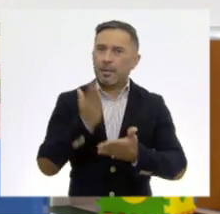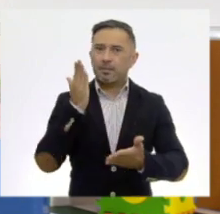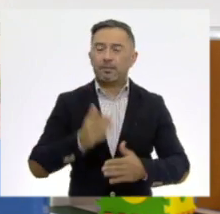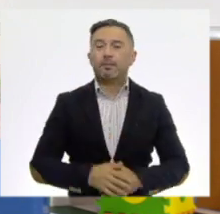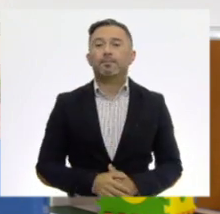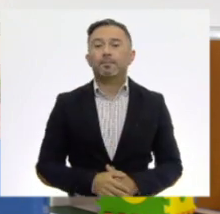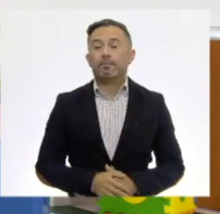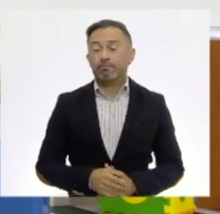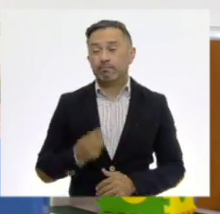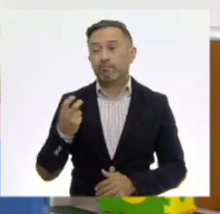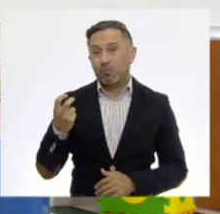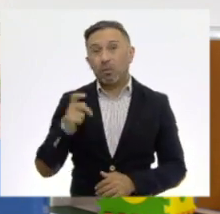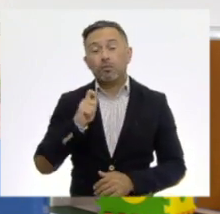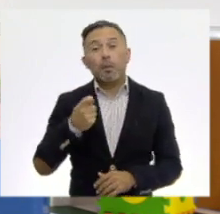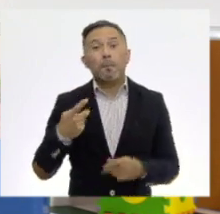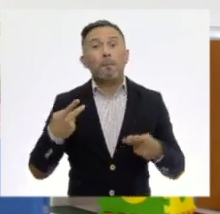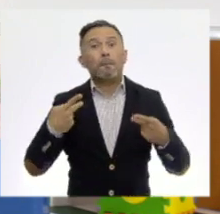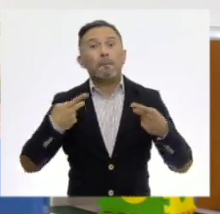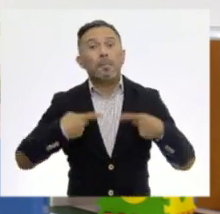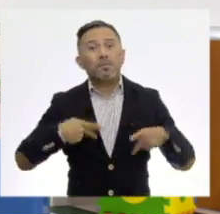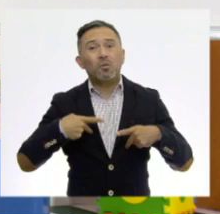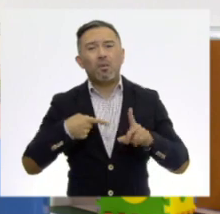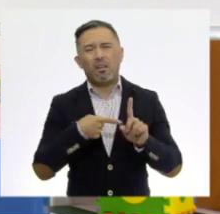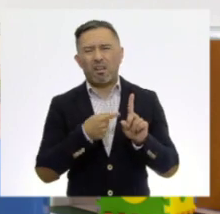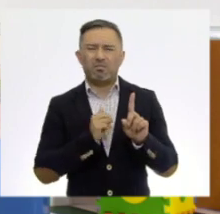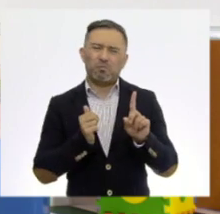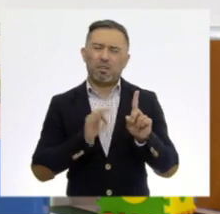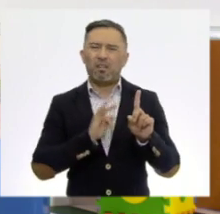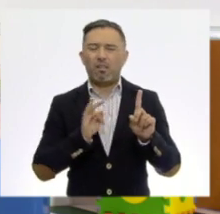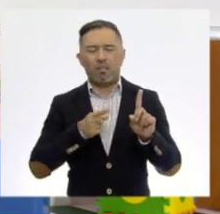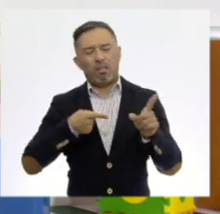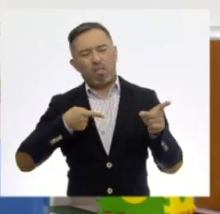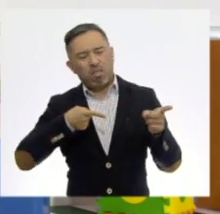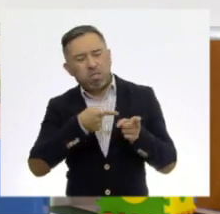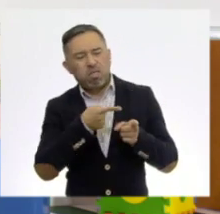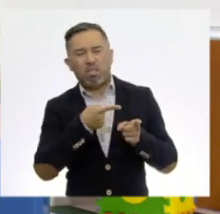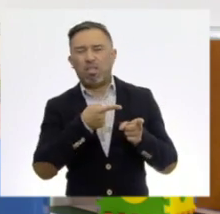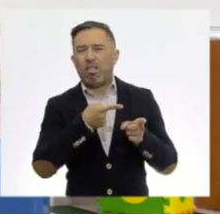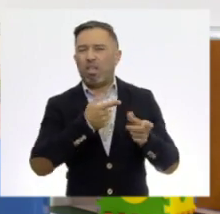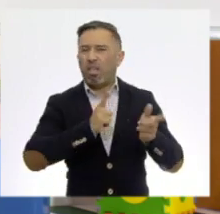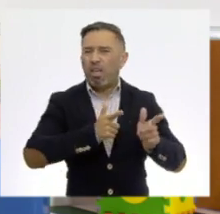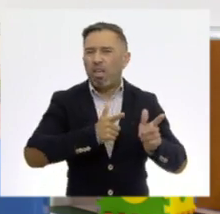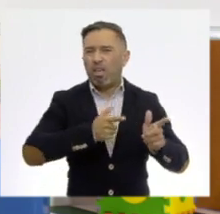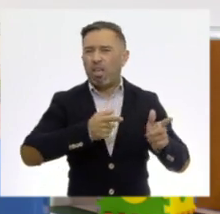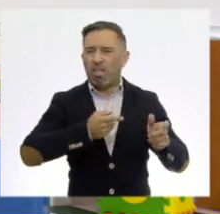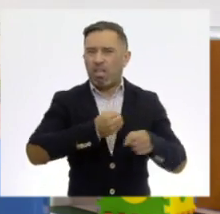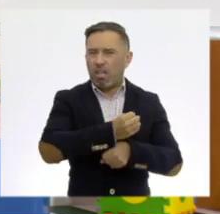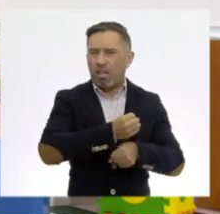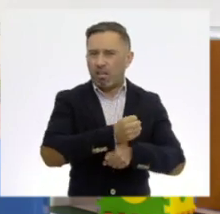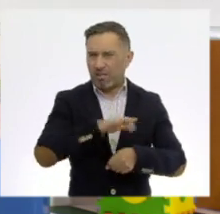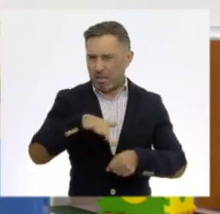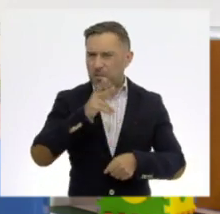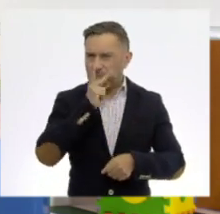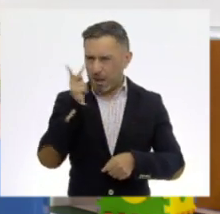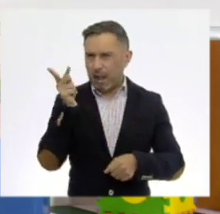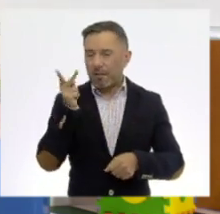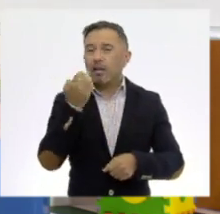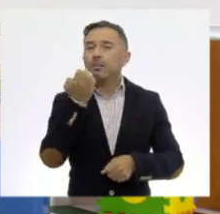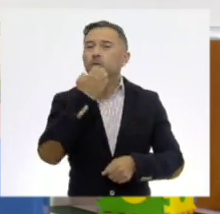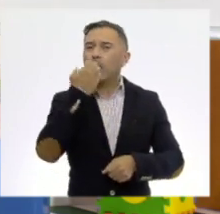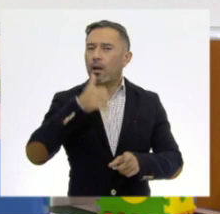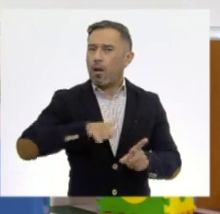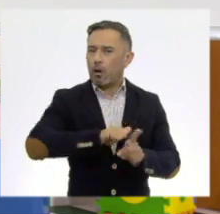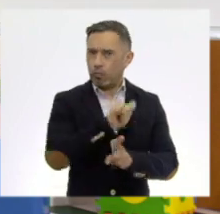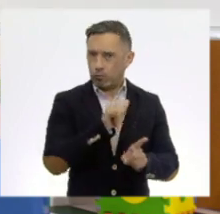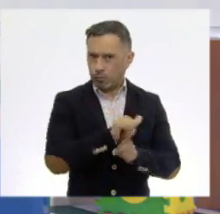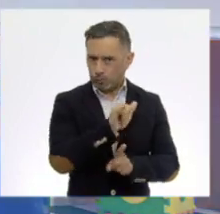una persona sea herida o lastimada en la escuela, tiene un nombre, ya lo dijimos, es acoso escolar, ¿cierto? Cierto. Muy